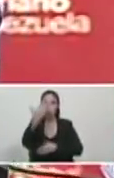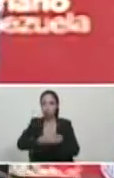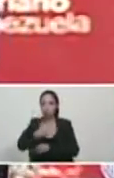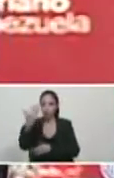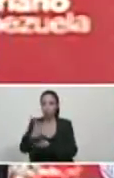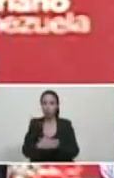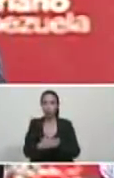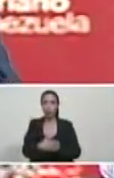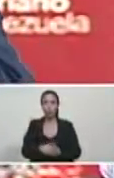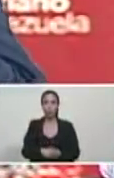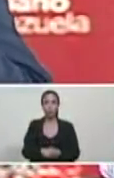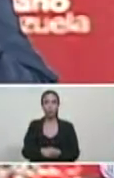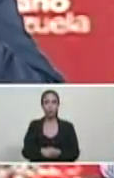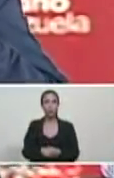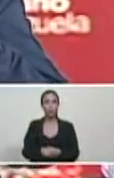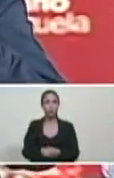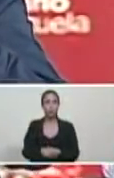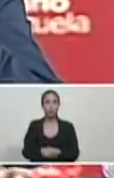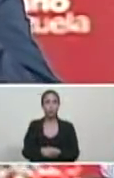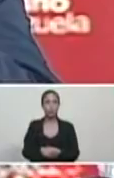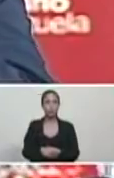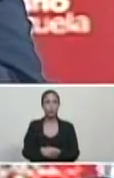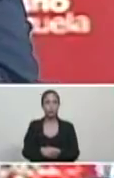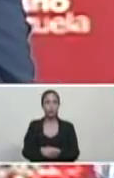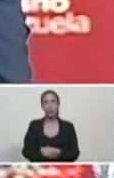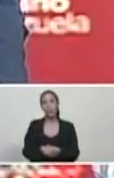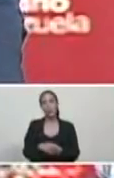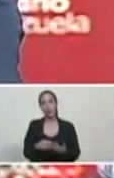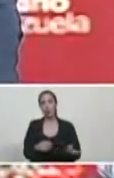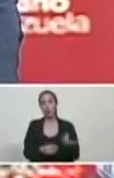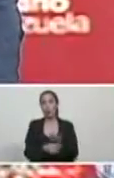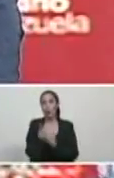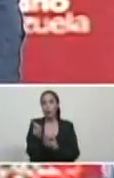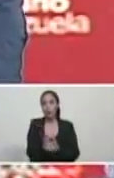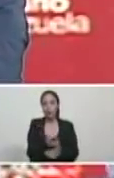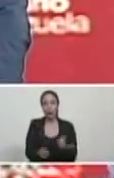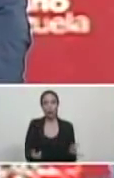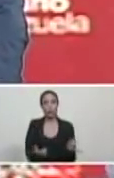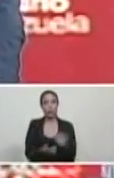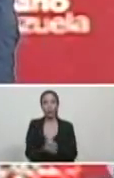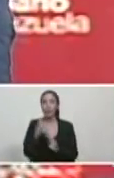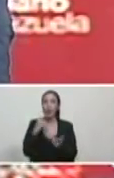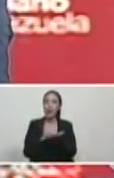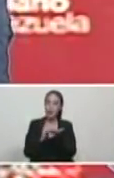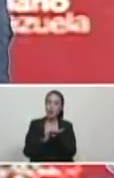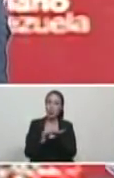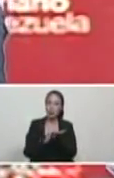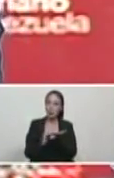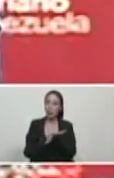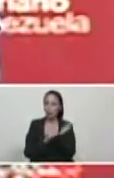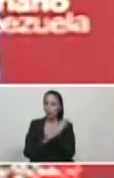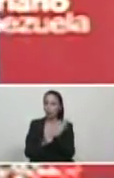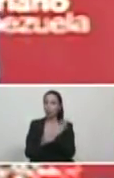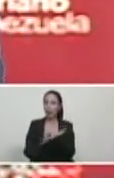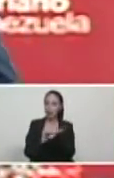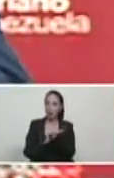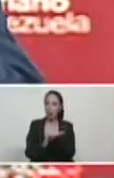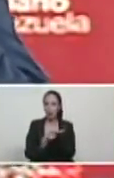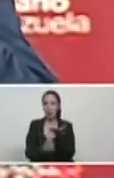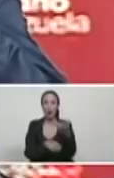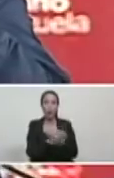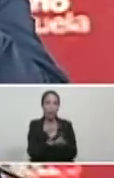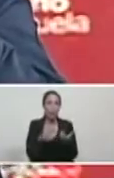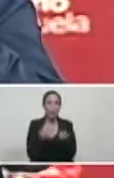también, como lo dice uno de los elementos, tratar de llevar aspectos de carácter bélico. Por eso